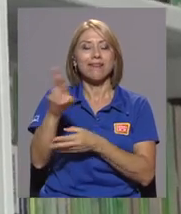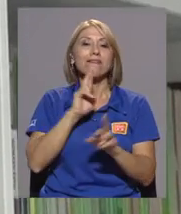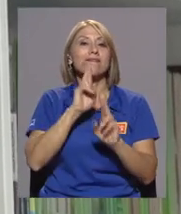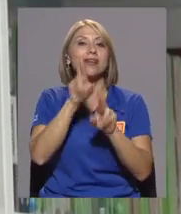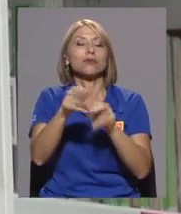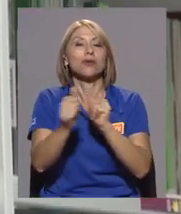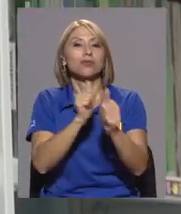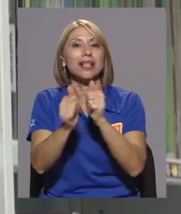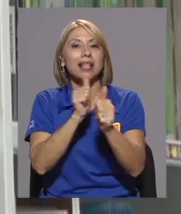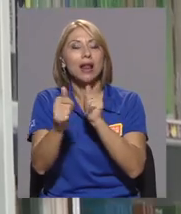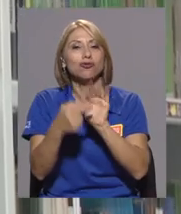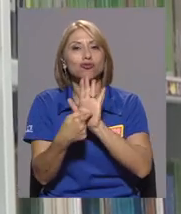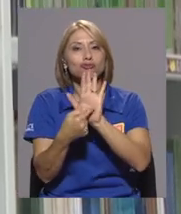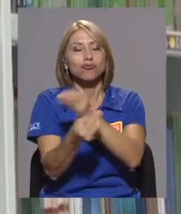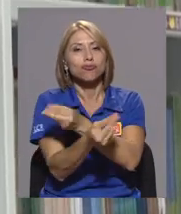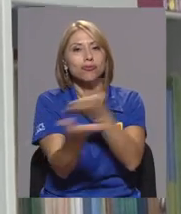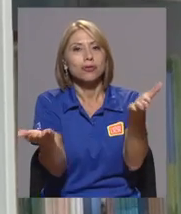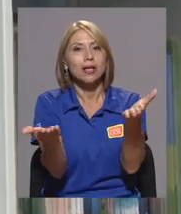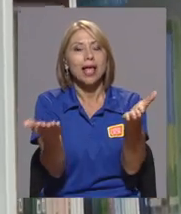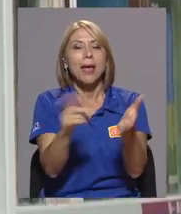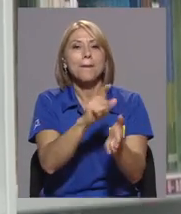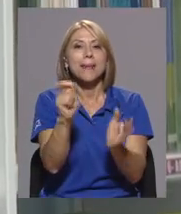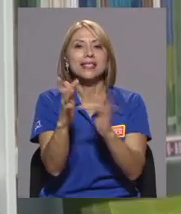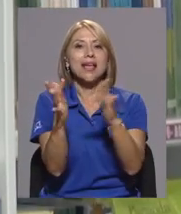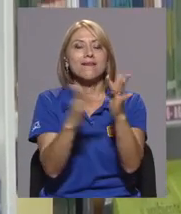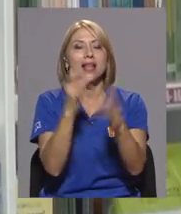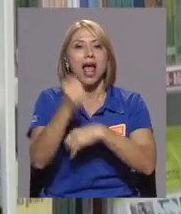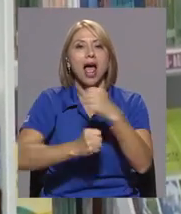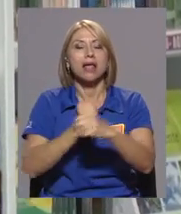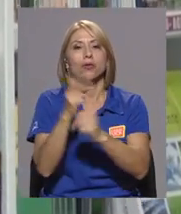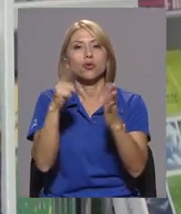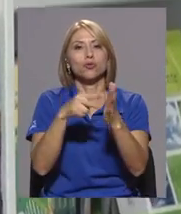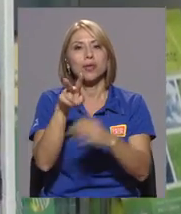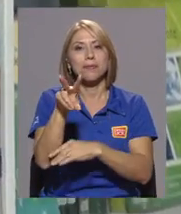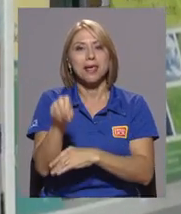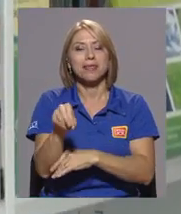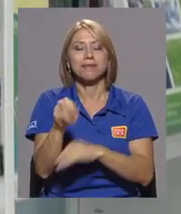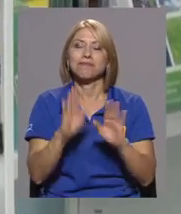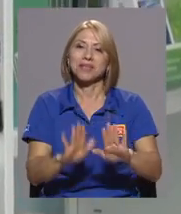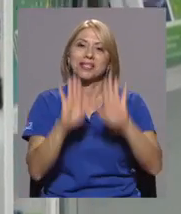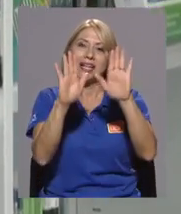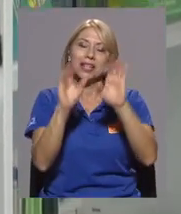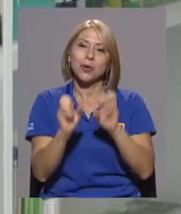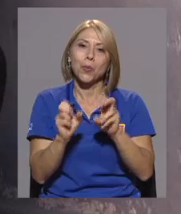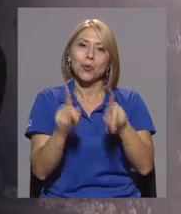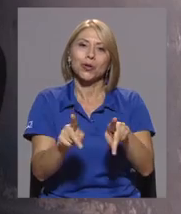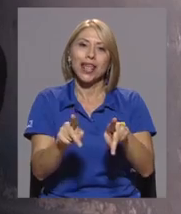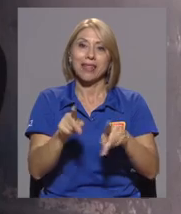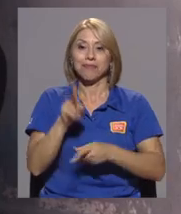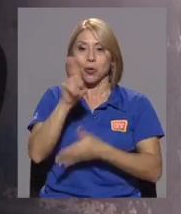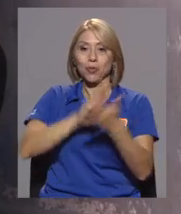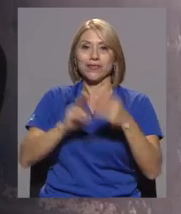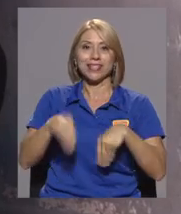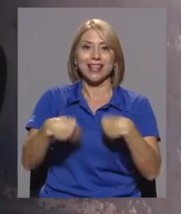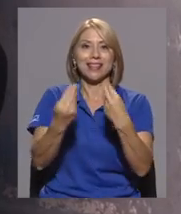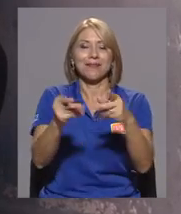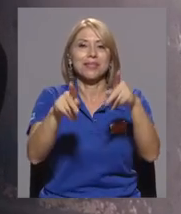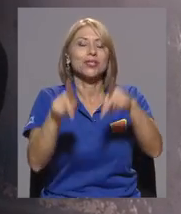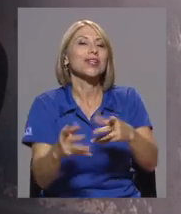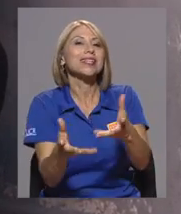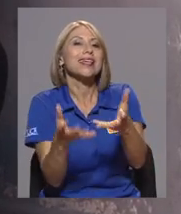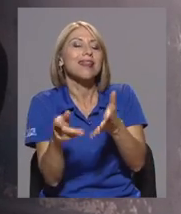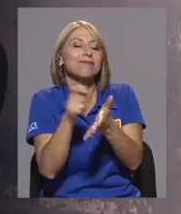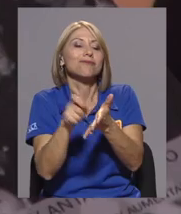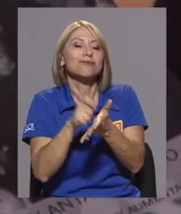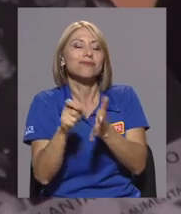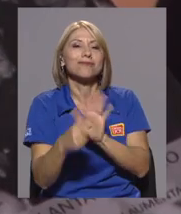resultados de los certámenes se darán a conocer en abril del año 2020. Esta es una excelente oportunidad brindada por nuestra universidad a aquellos que esperan